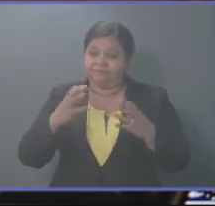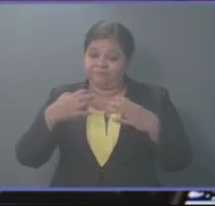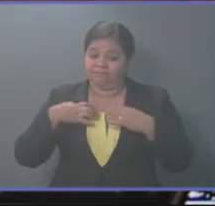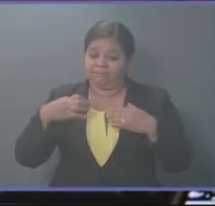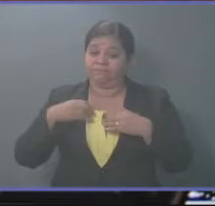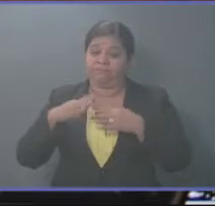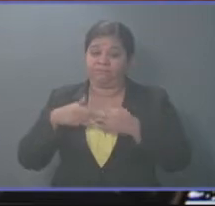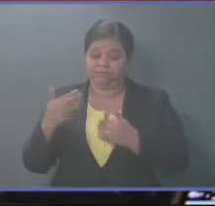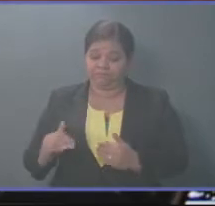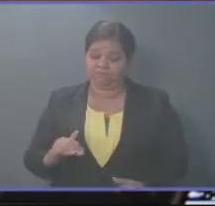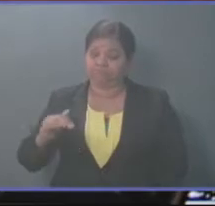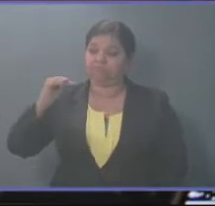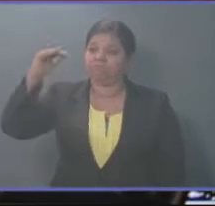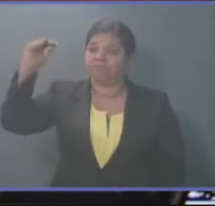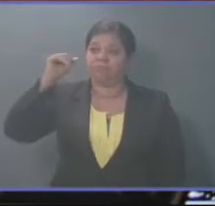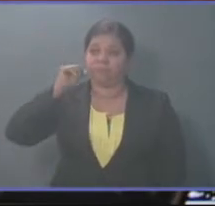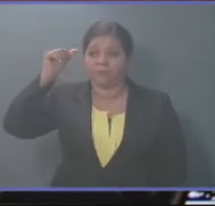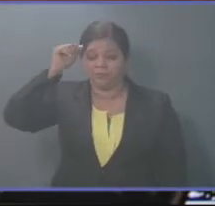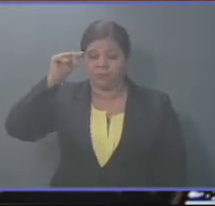adulta. Quinto,